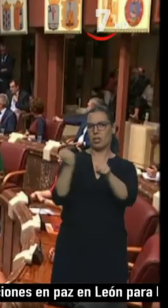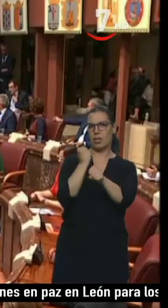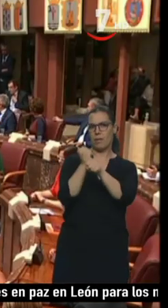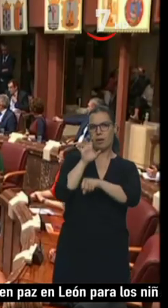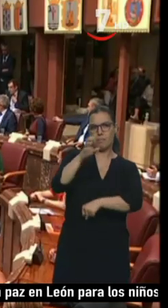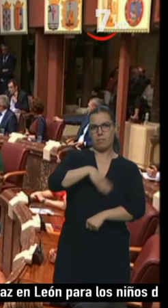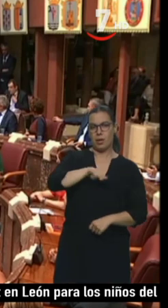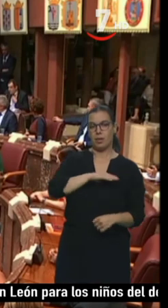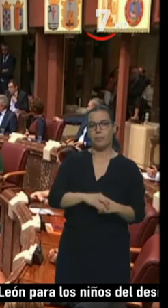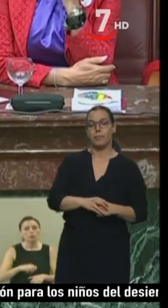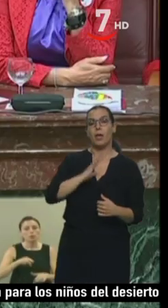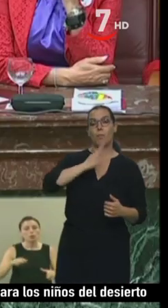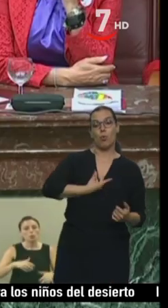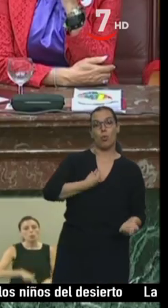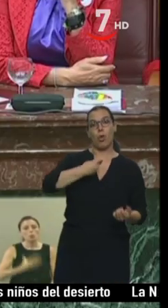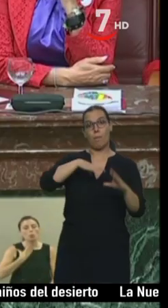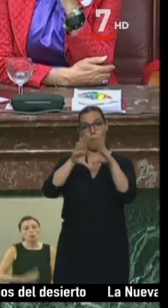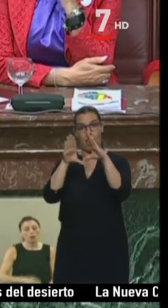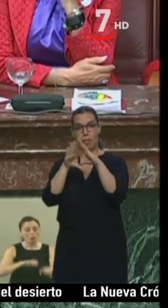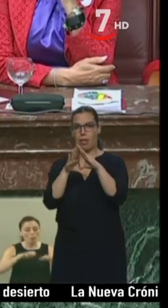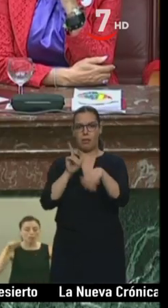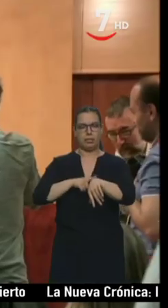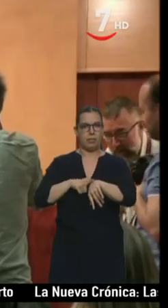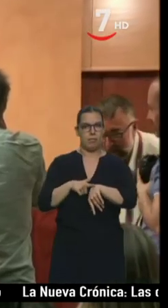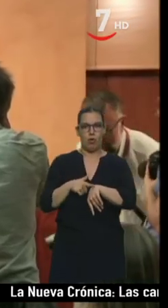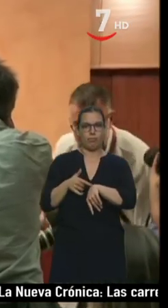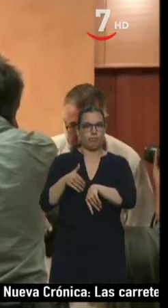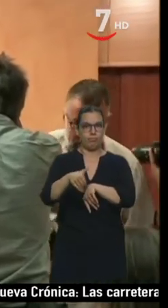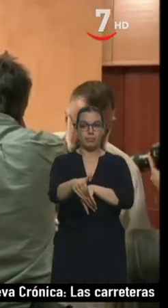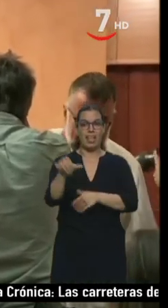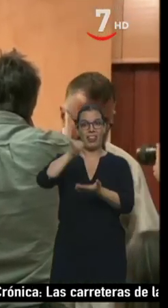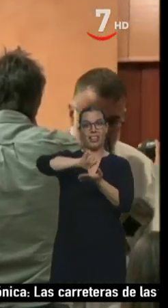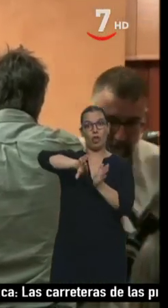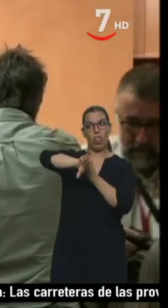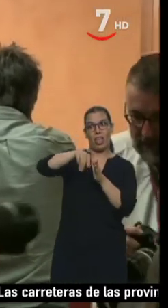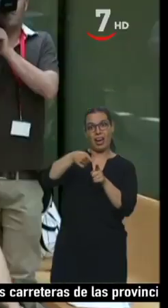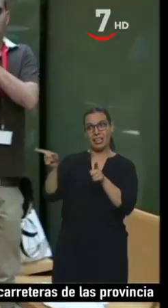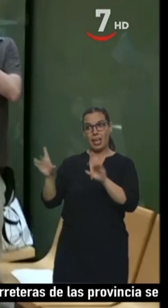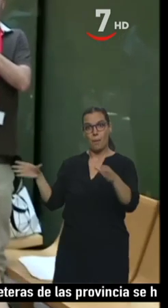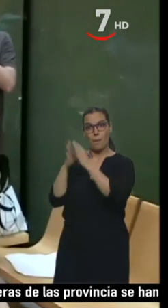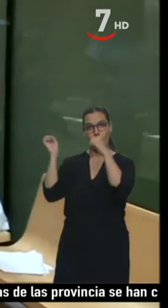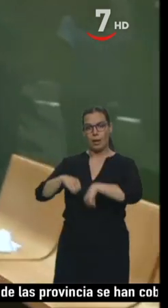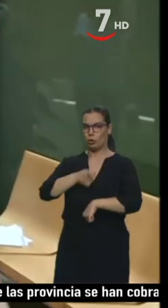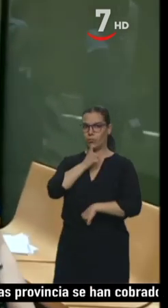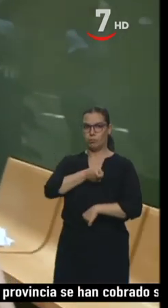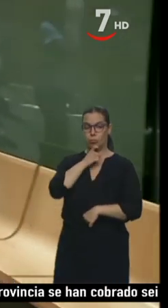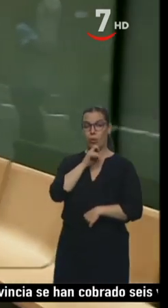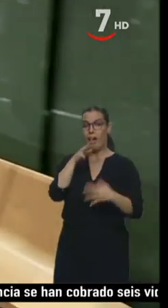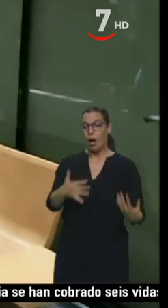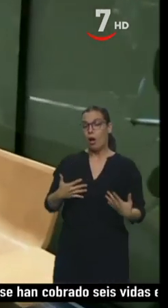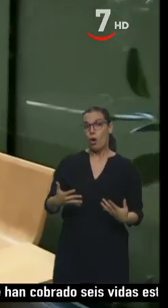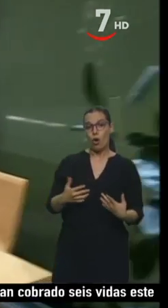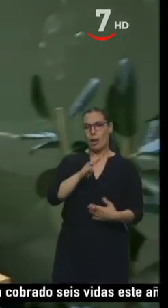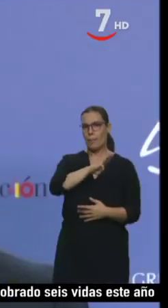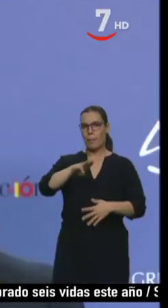en Murcia y Madrid, he dicho no. El tiempo corre y el centro-derecha sigue lejos del pacto. Ahora mismo, el PP tiene imposible gobernar